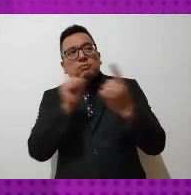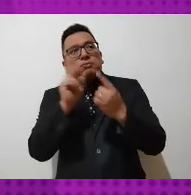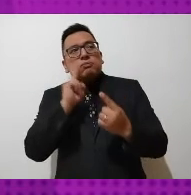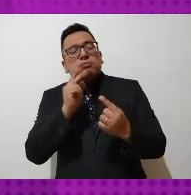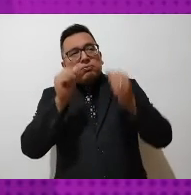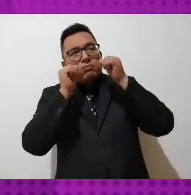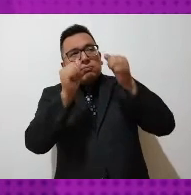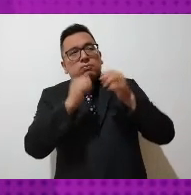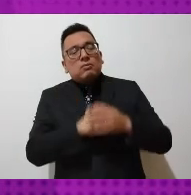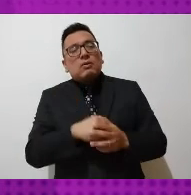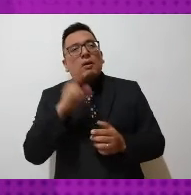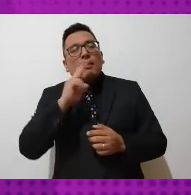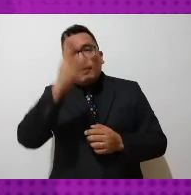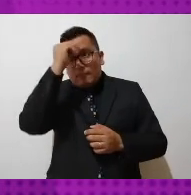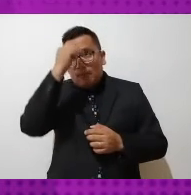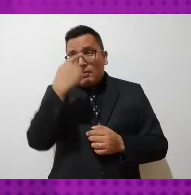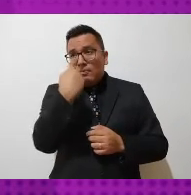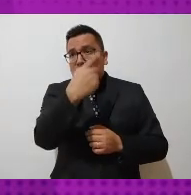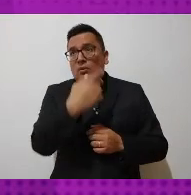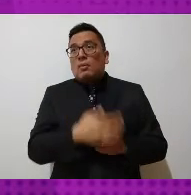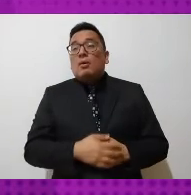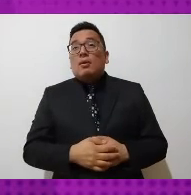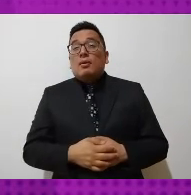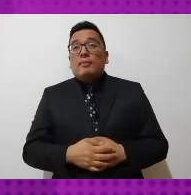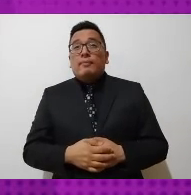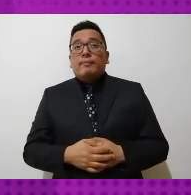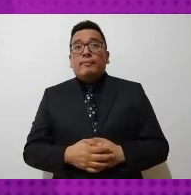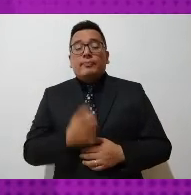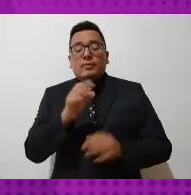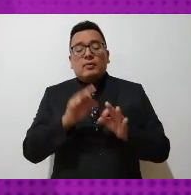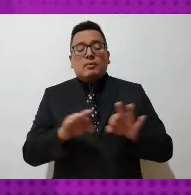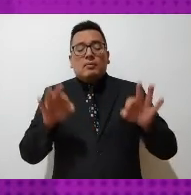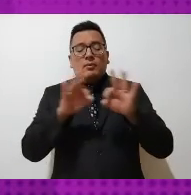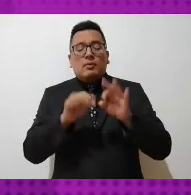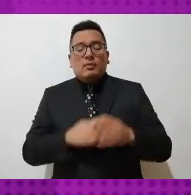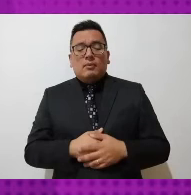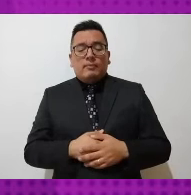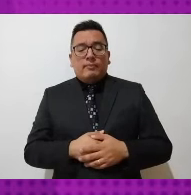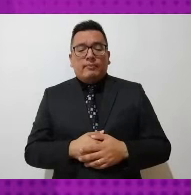han enseñado y de donde radica la importancia de